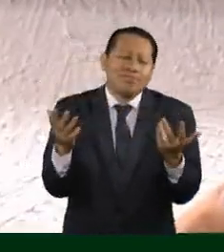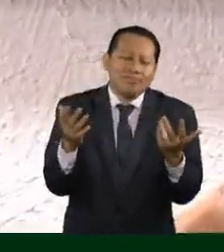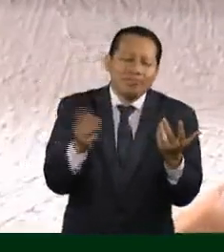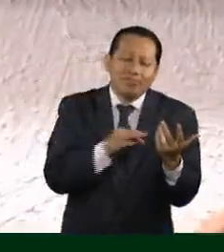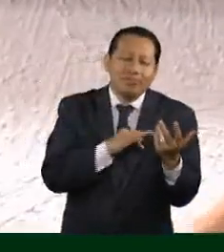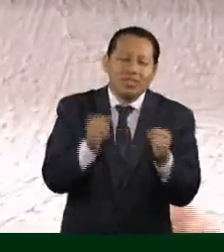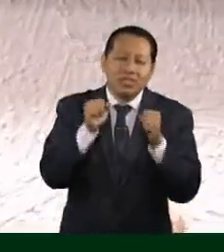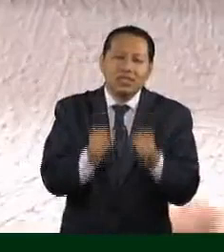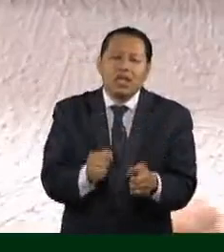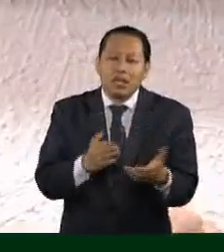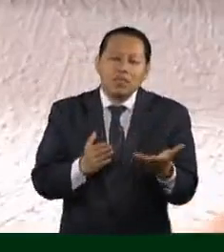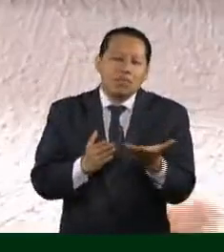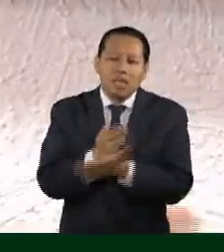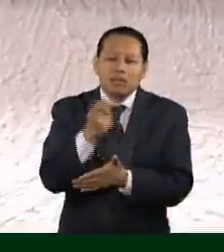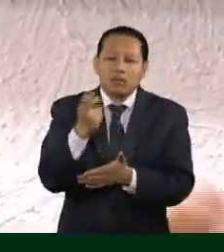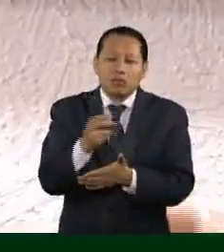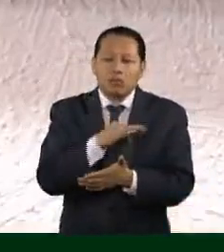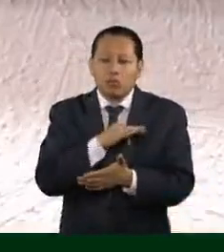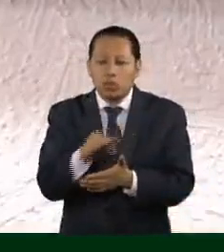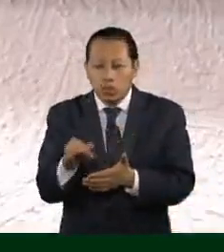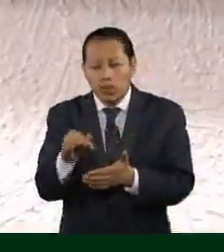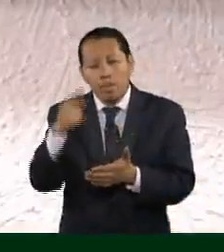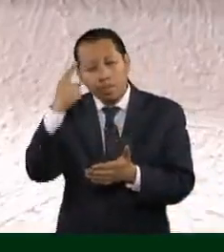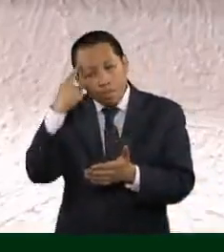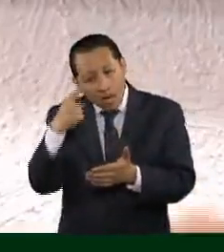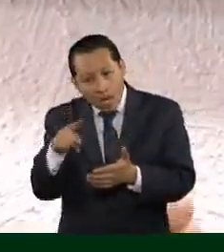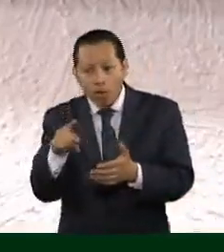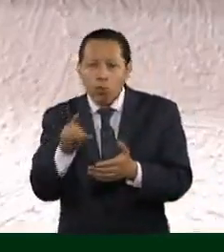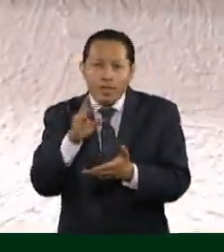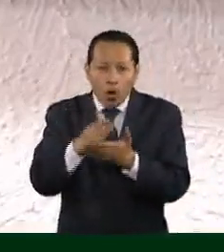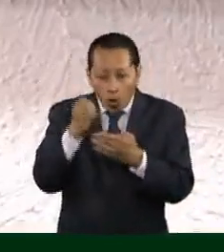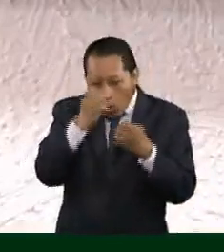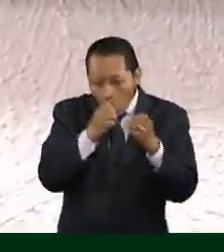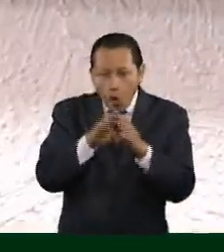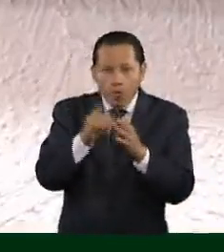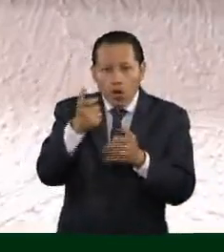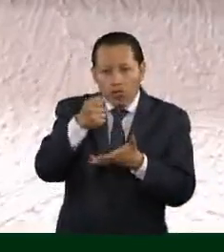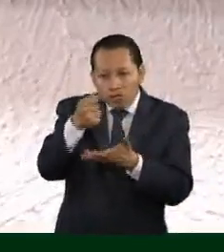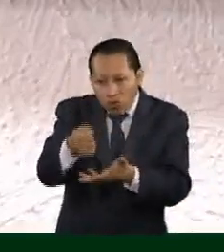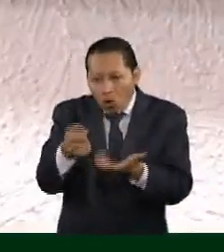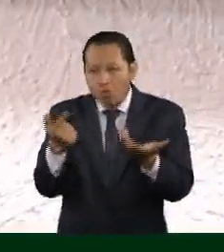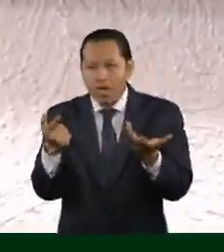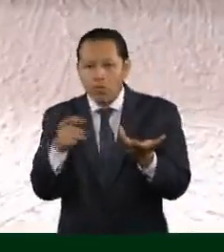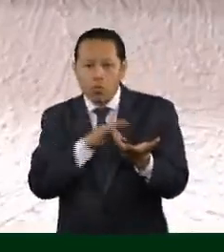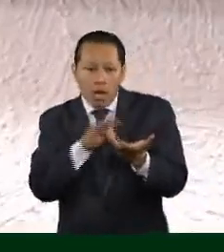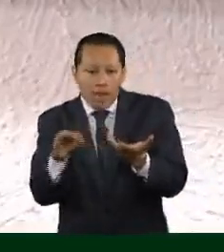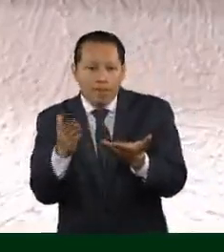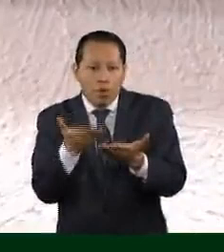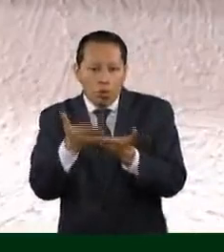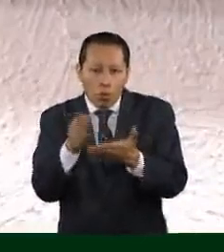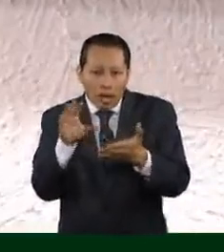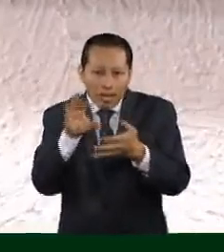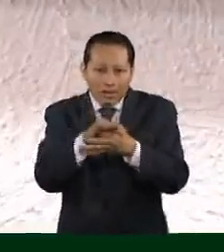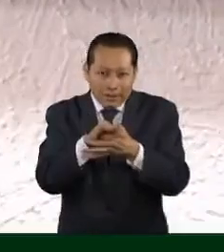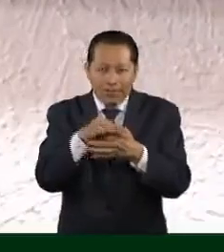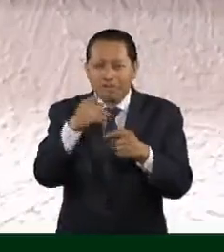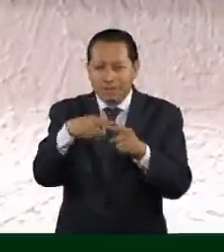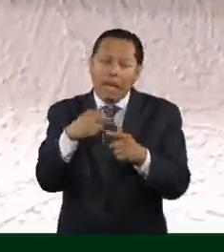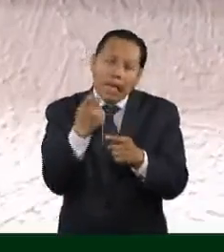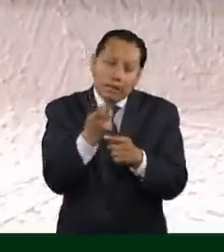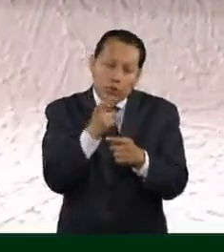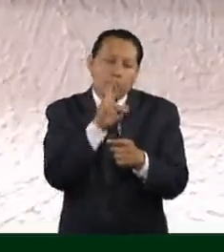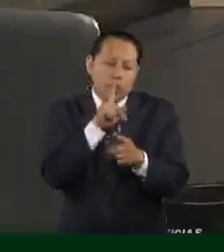que haga explícita la forma de financiar o los alcances de la propuesta. Entonces, esas las veo con más posibilidades.